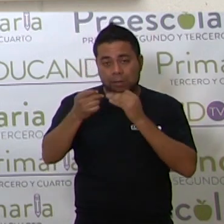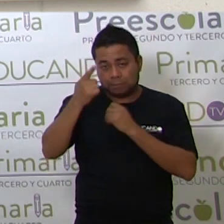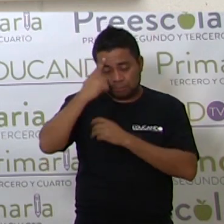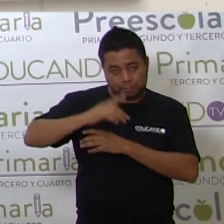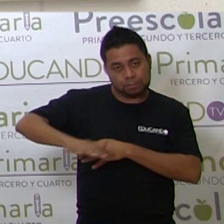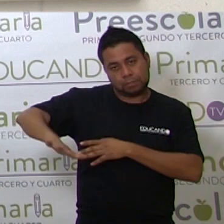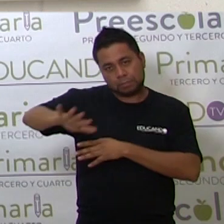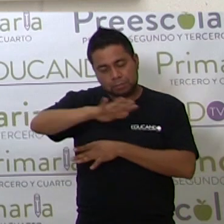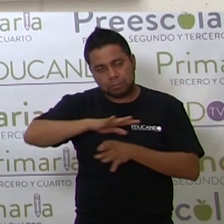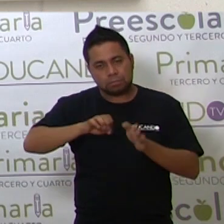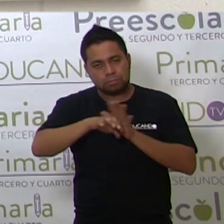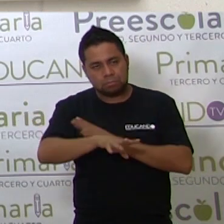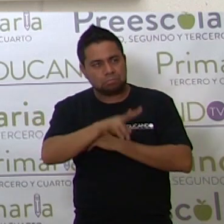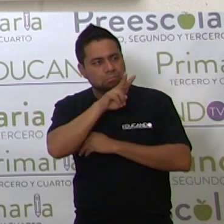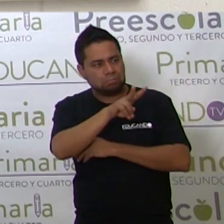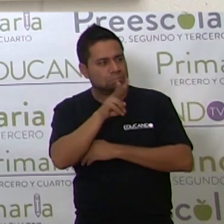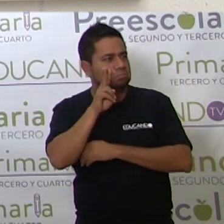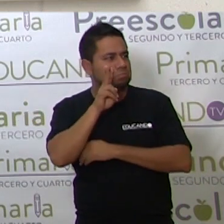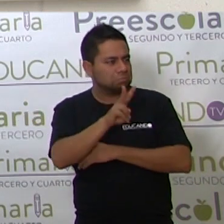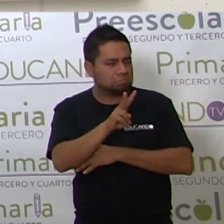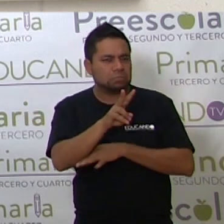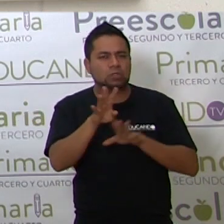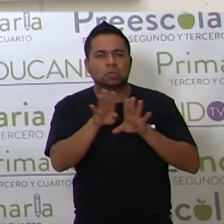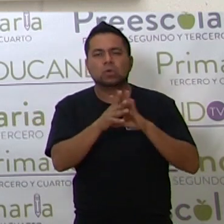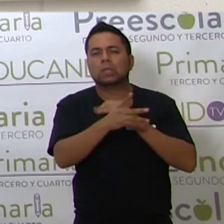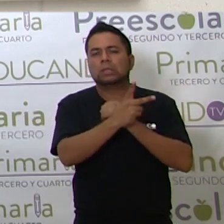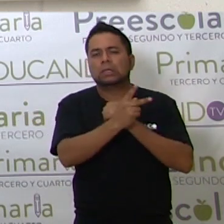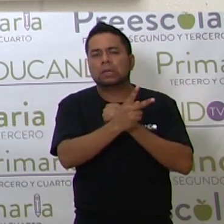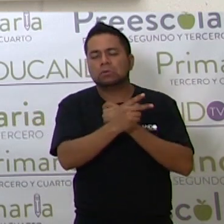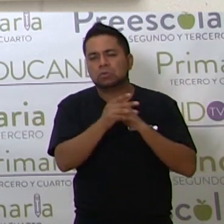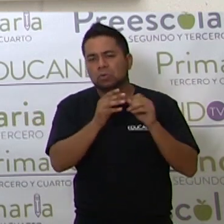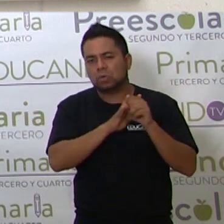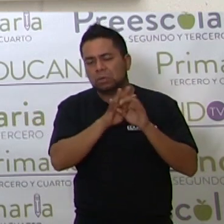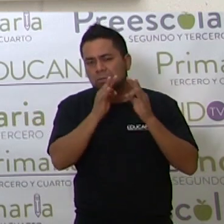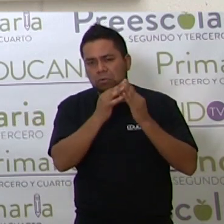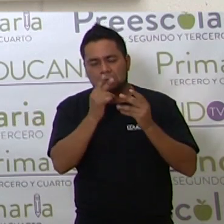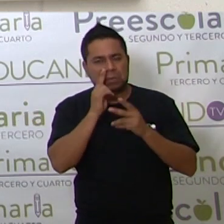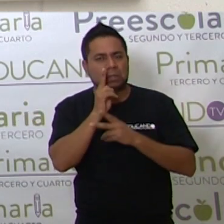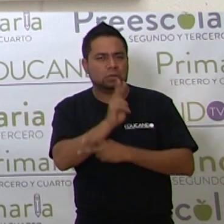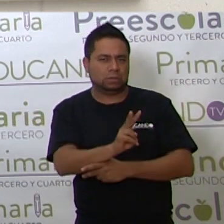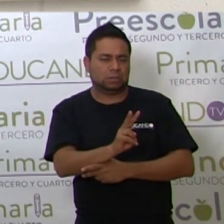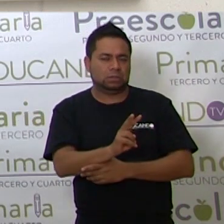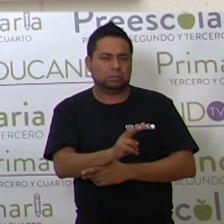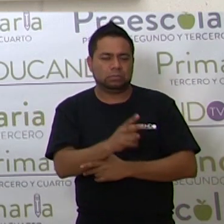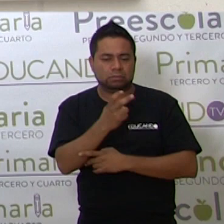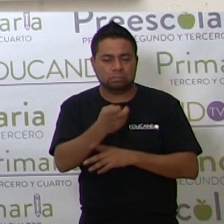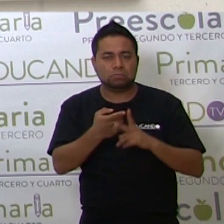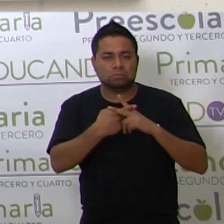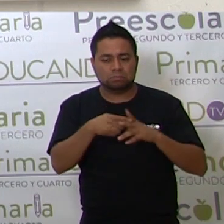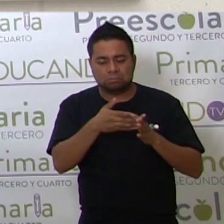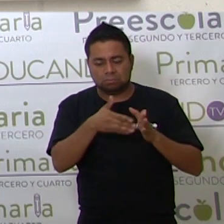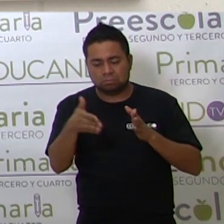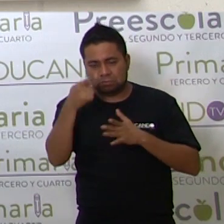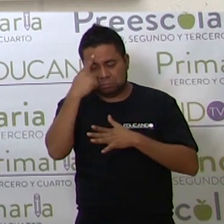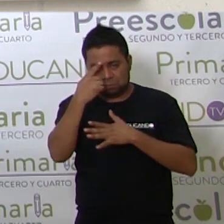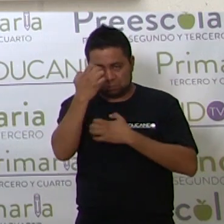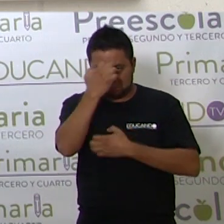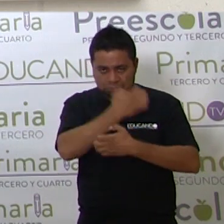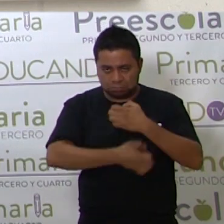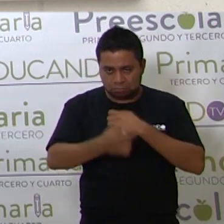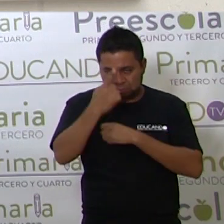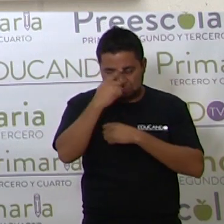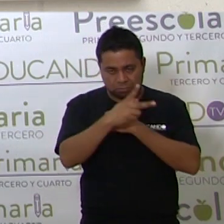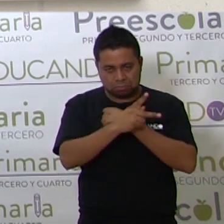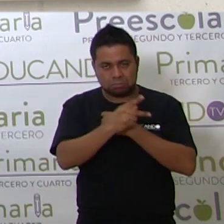nosotros percibimos esos programas y de esta manera vamos a poder empezar a hacer un análisis de un